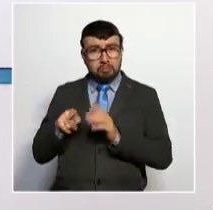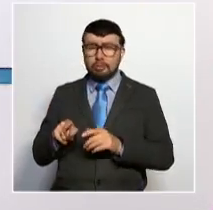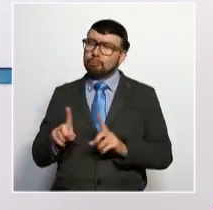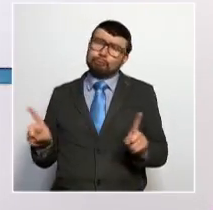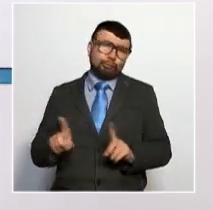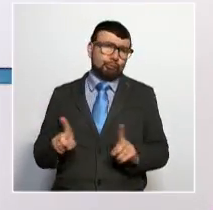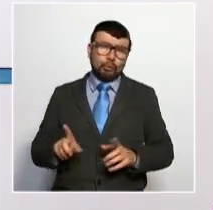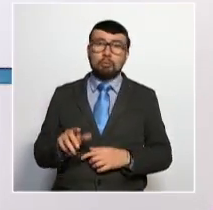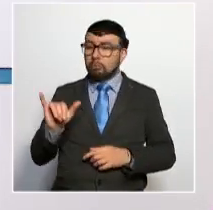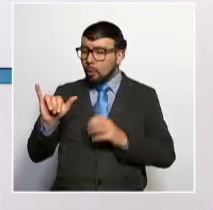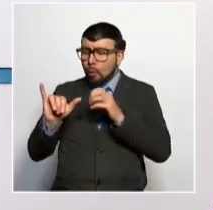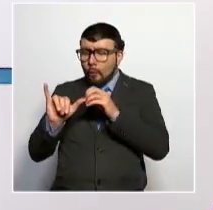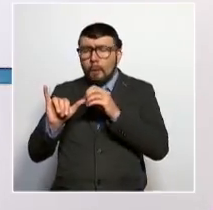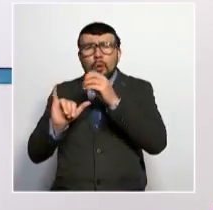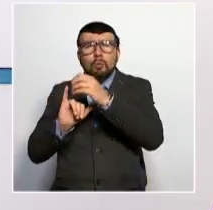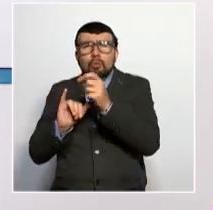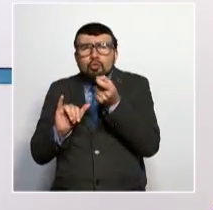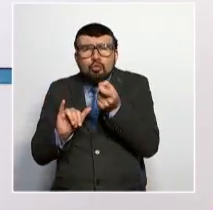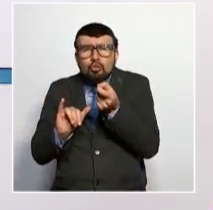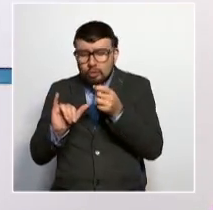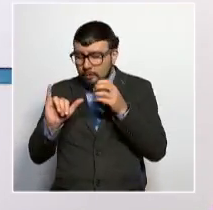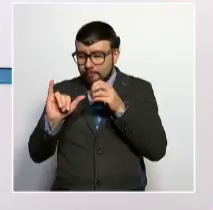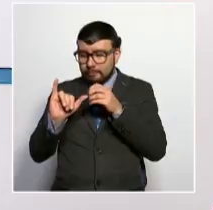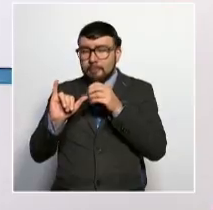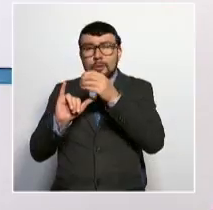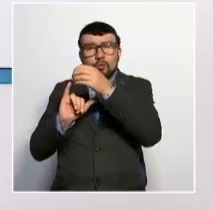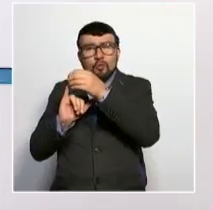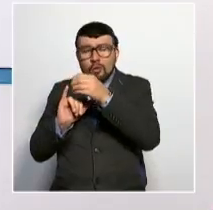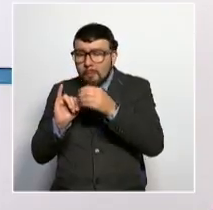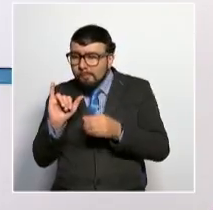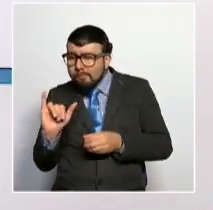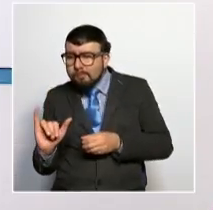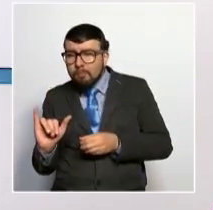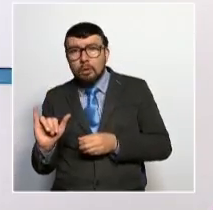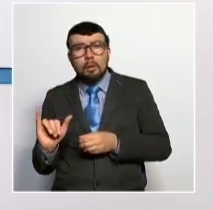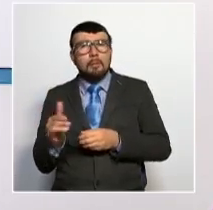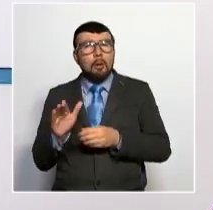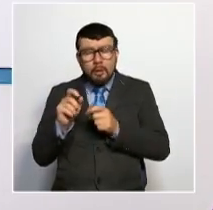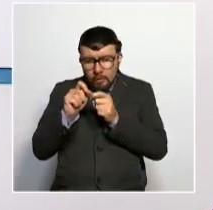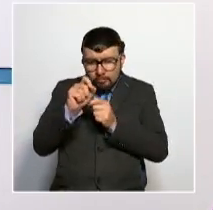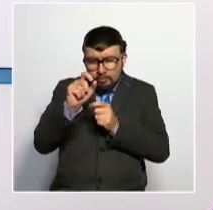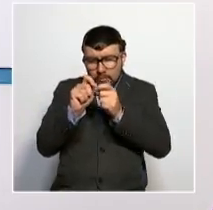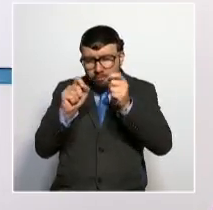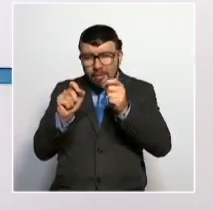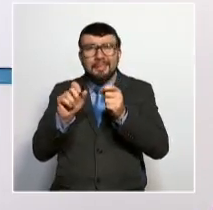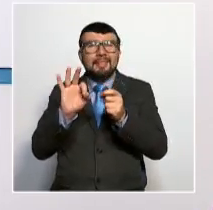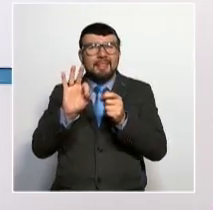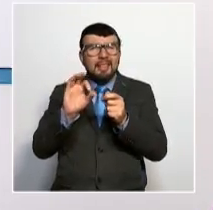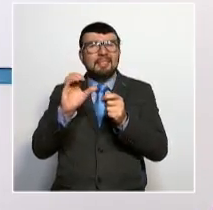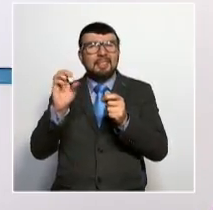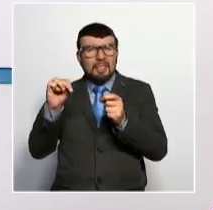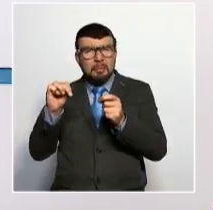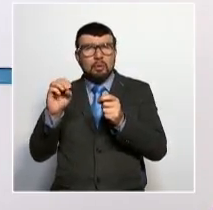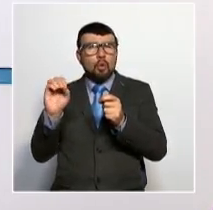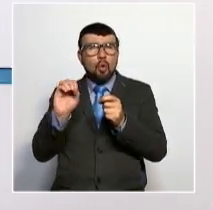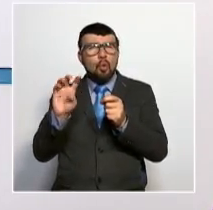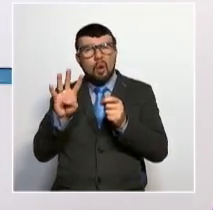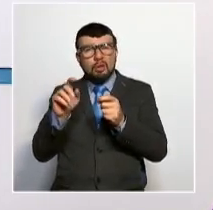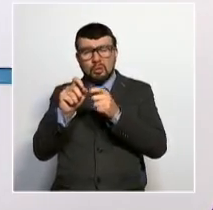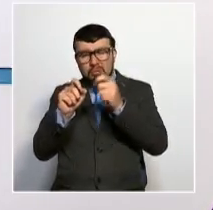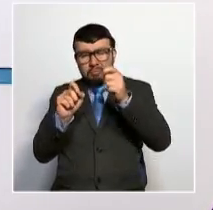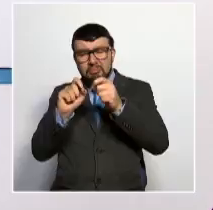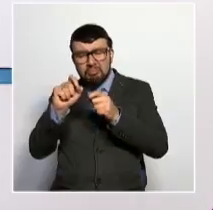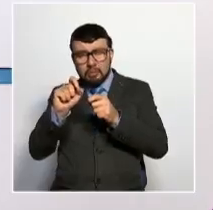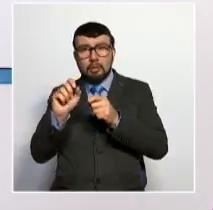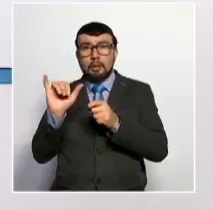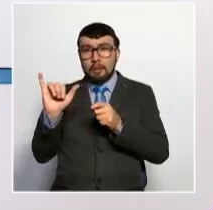son estructuras muy pequeñas en forma de almendra que realmente pueden medir entre 3 y 4 centímetros, y al estar metidas en el